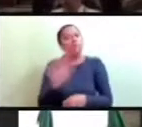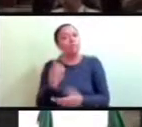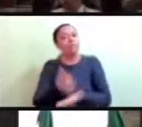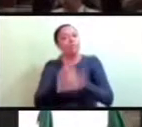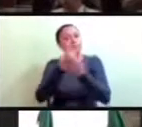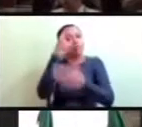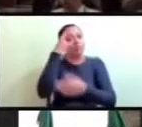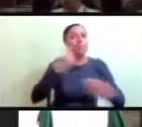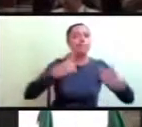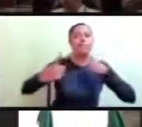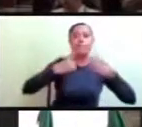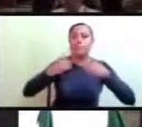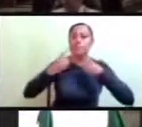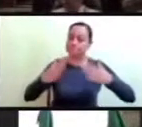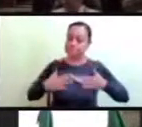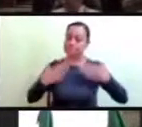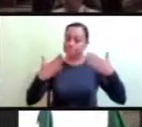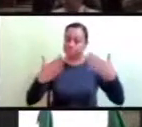abierto y franco.